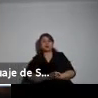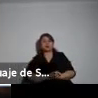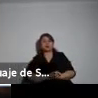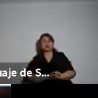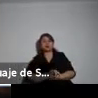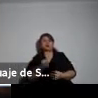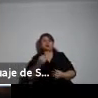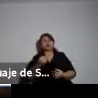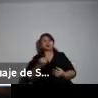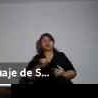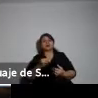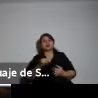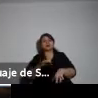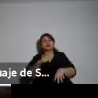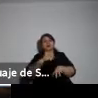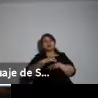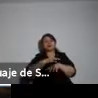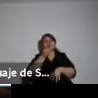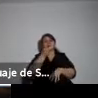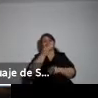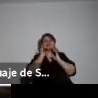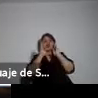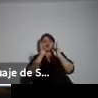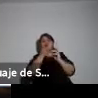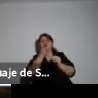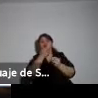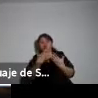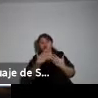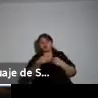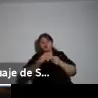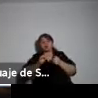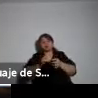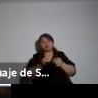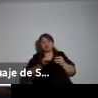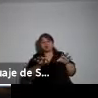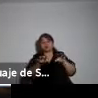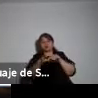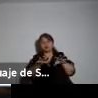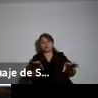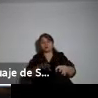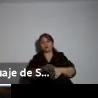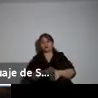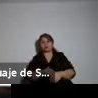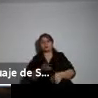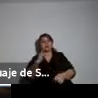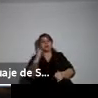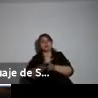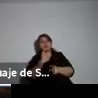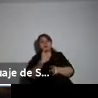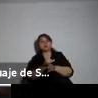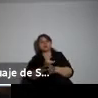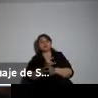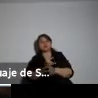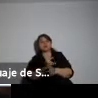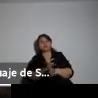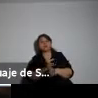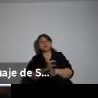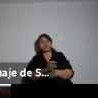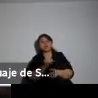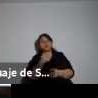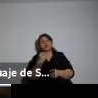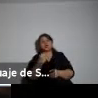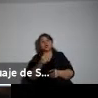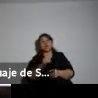predisponentes al desarrollo de enfermedades se den. Ahora, siempre tenemos la opción de actuar preventivamente, y